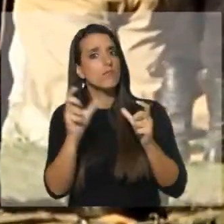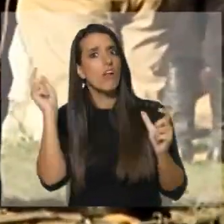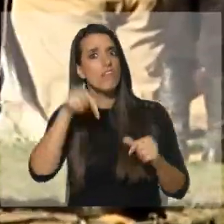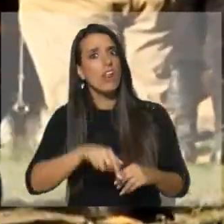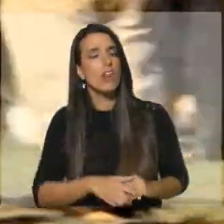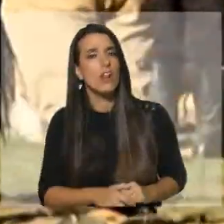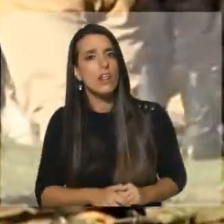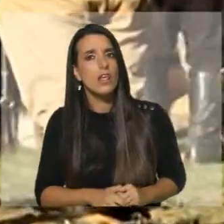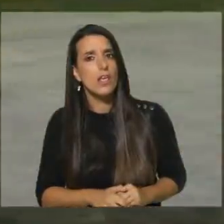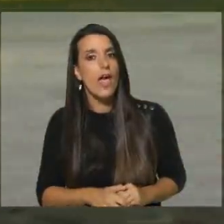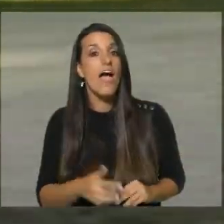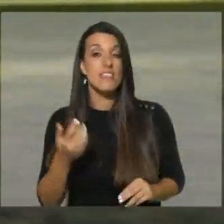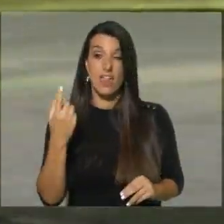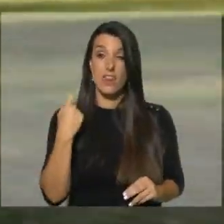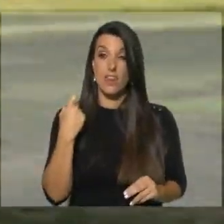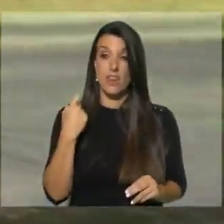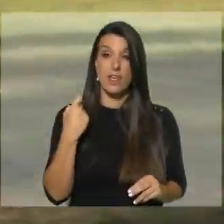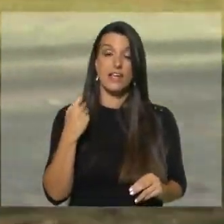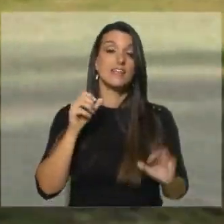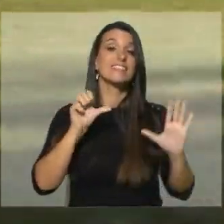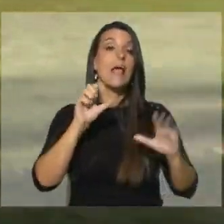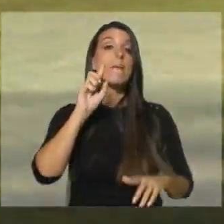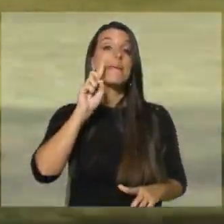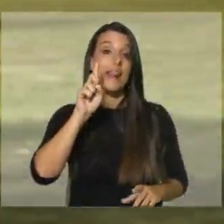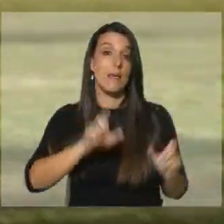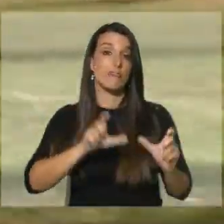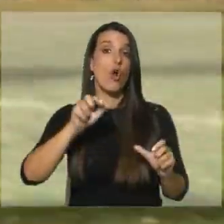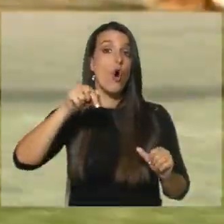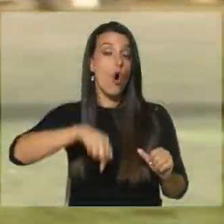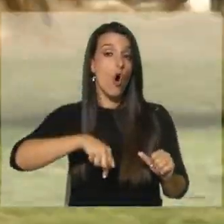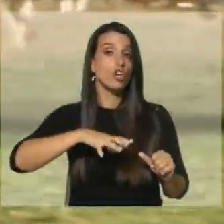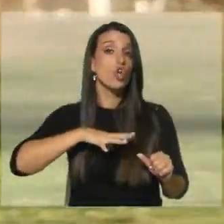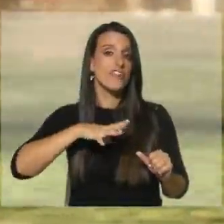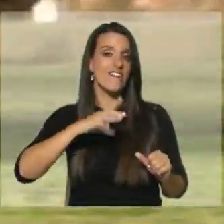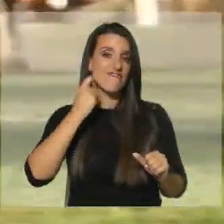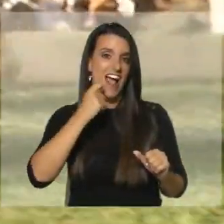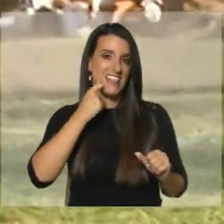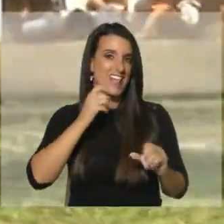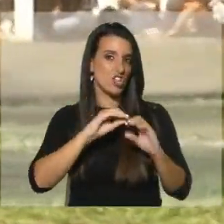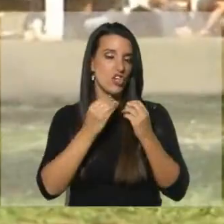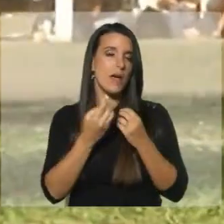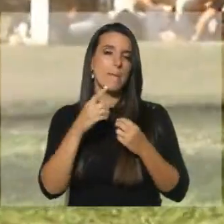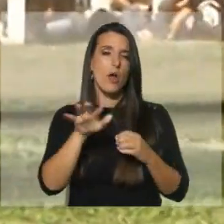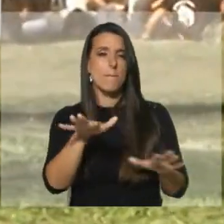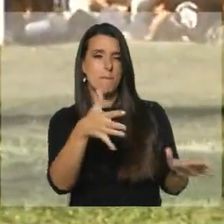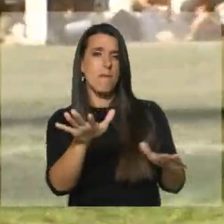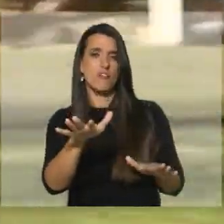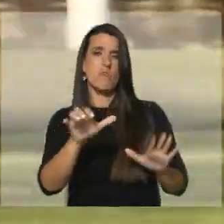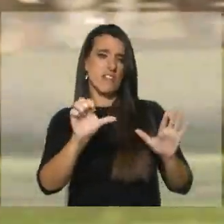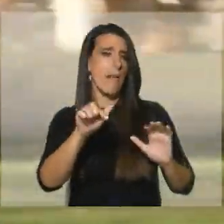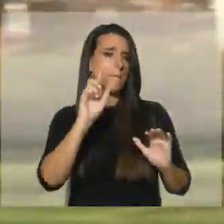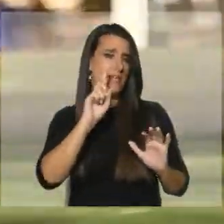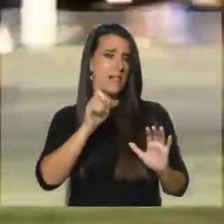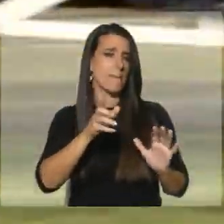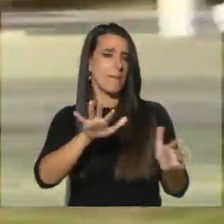aproximadamente? Bueno, ayer recibimos 6.000 personas y hoy todavía no tenemos los números, pero estimamos que van a andar en ese orden también. La